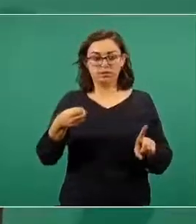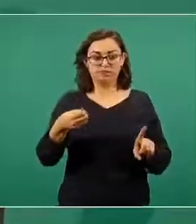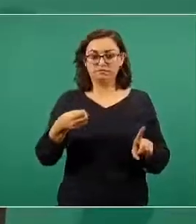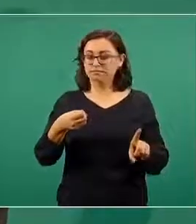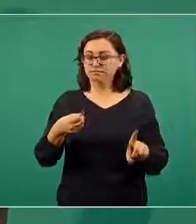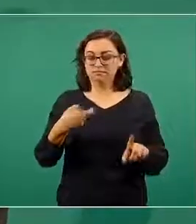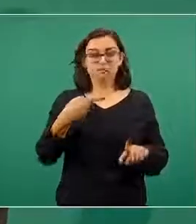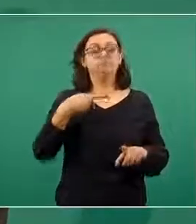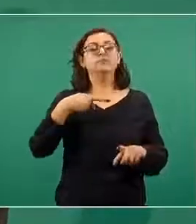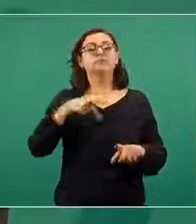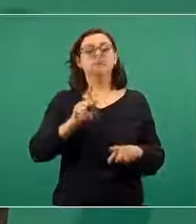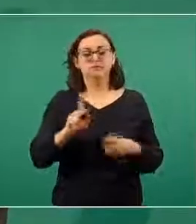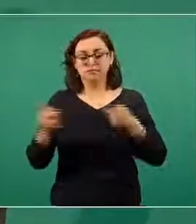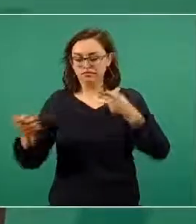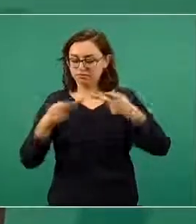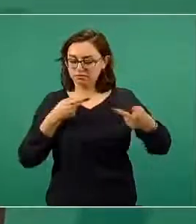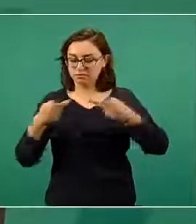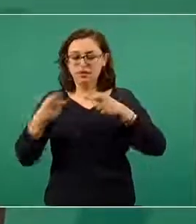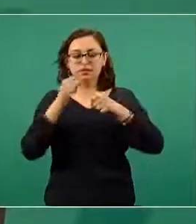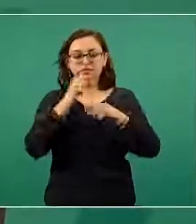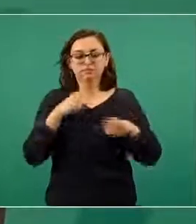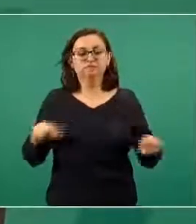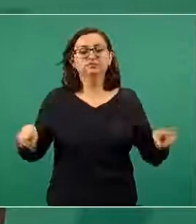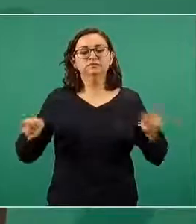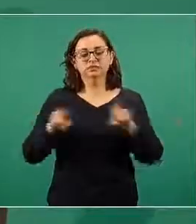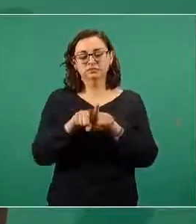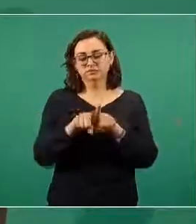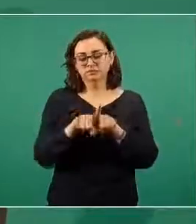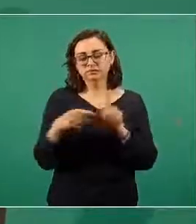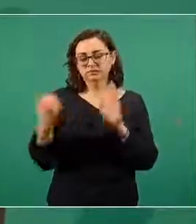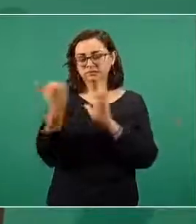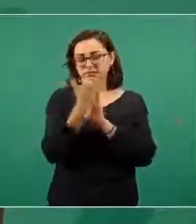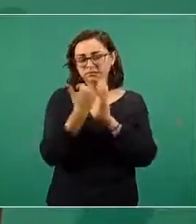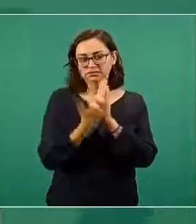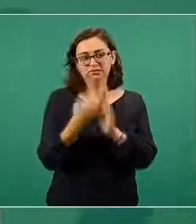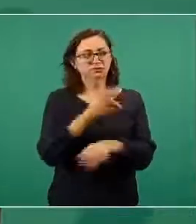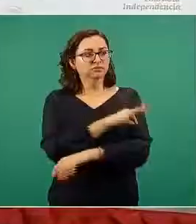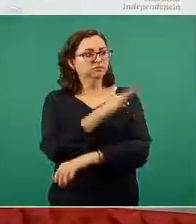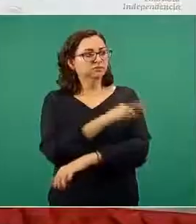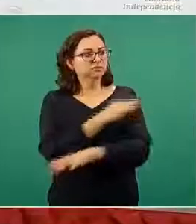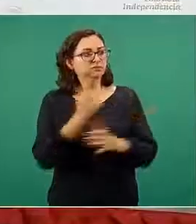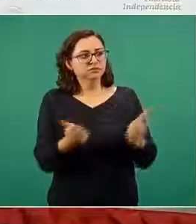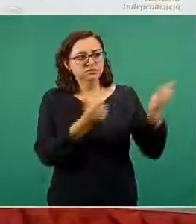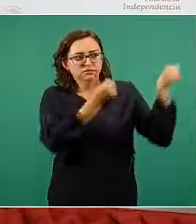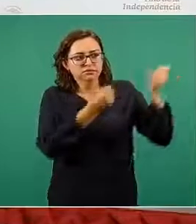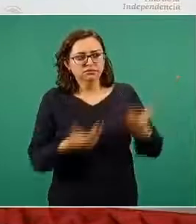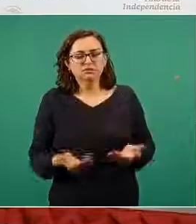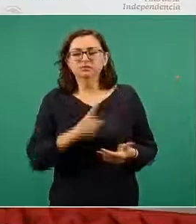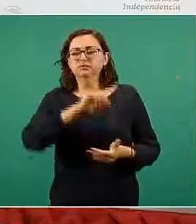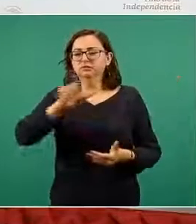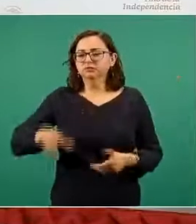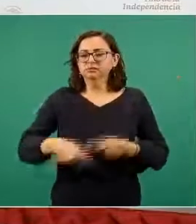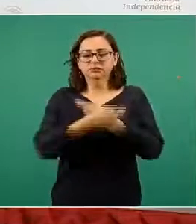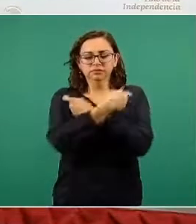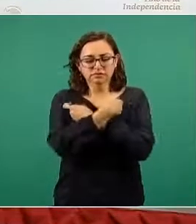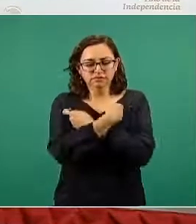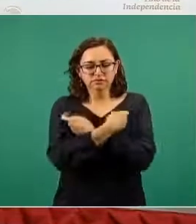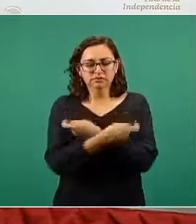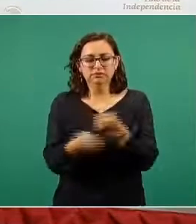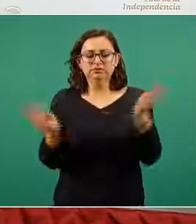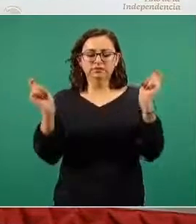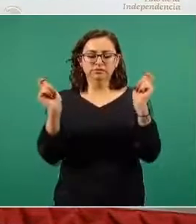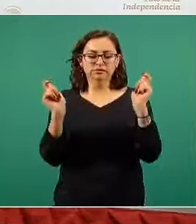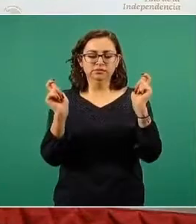la misma, porque con base en la proveeduría es que se pueden hacer las distribuciones para cubrir